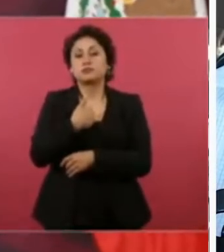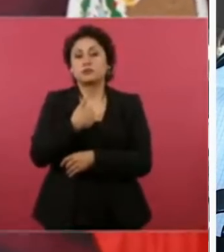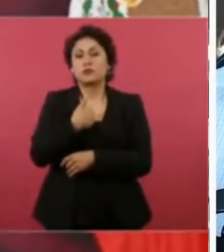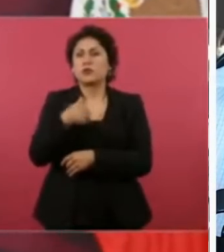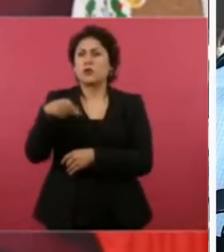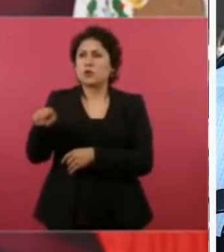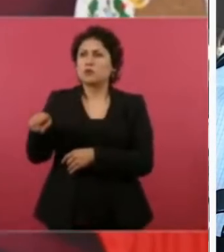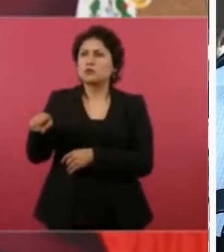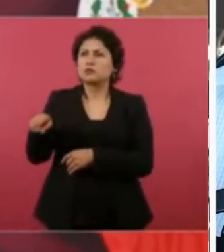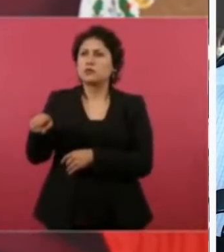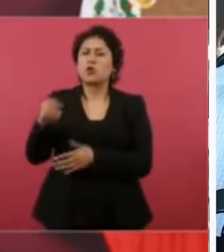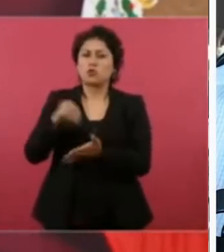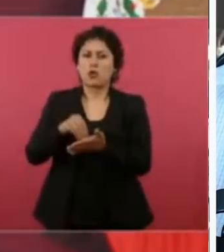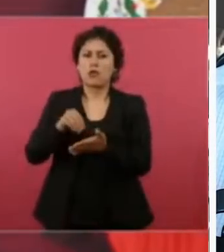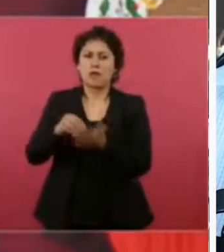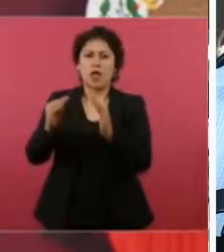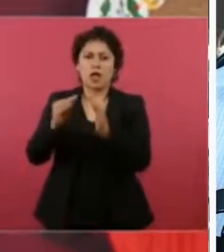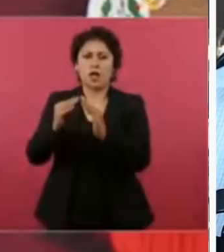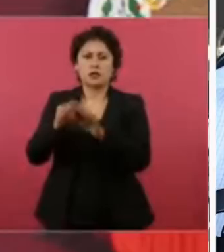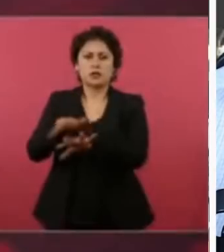Tlalpan, la casa,